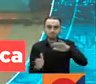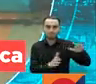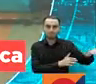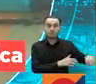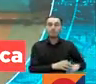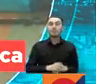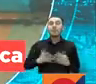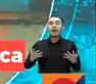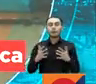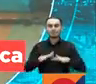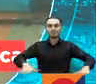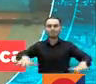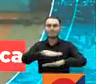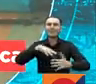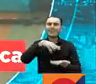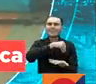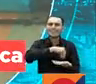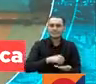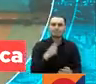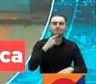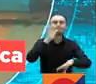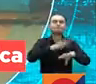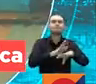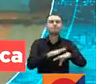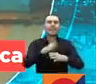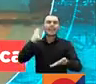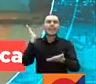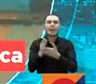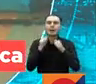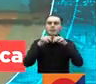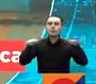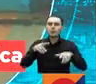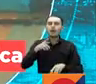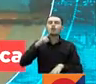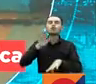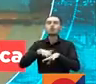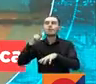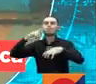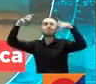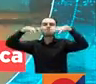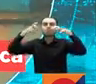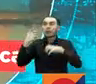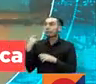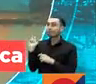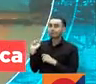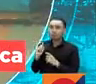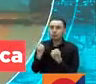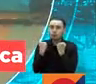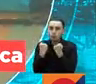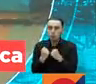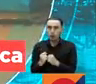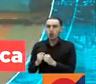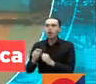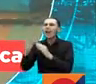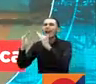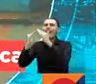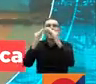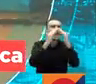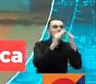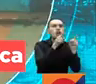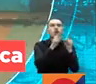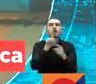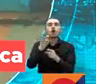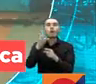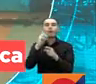Malambo Atlántico fue declarada la calamidad pública por las fuertes lluvias de los últimos días. 90 casas han resultado